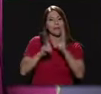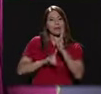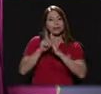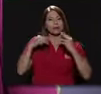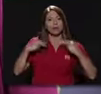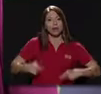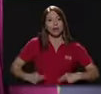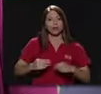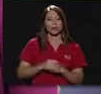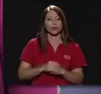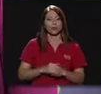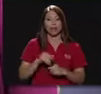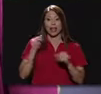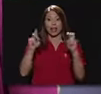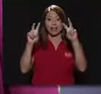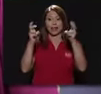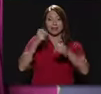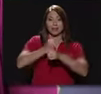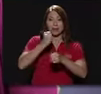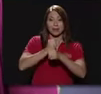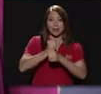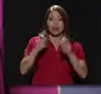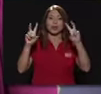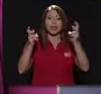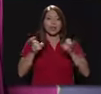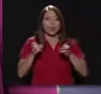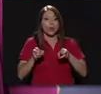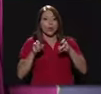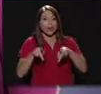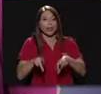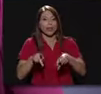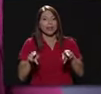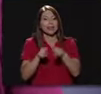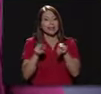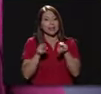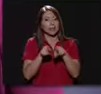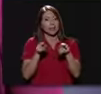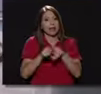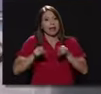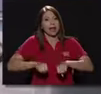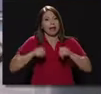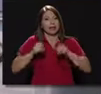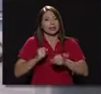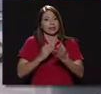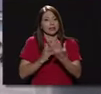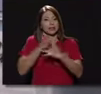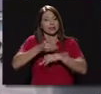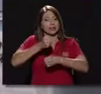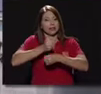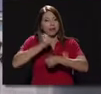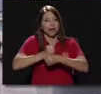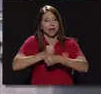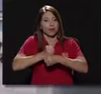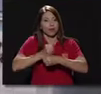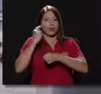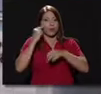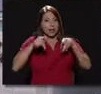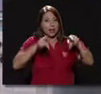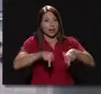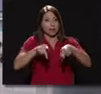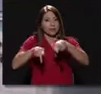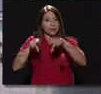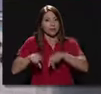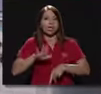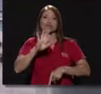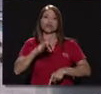ahí el tema del empleo y las oportunidades y capacidades que se generan a través del mercado de trabajo para las personas,